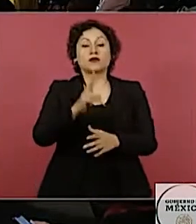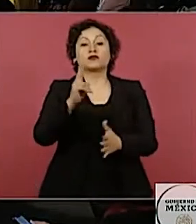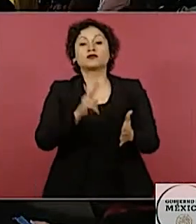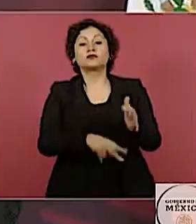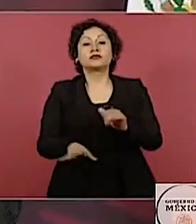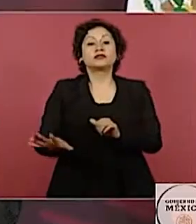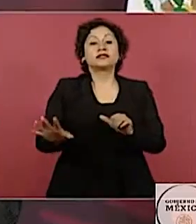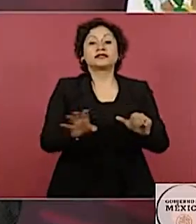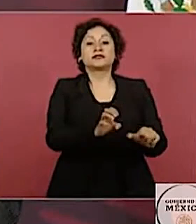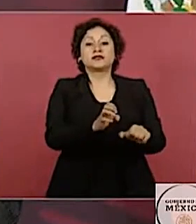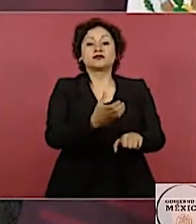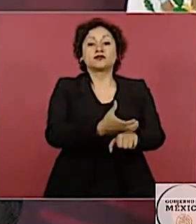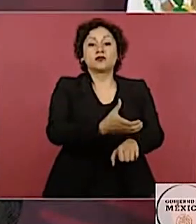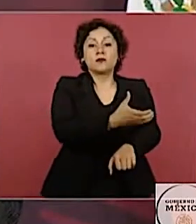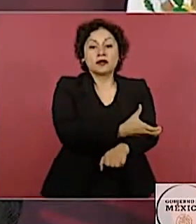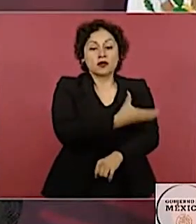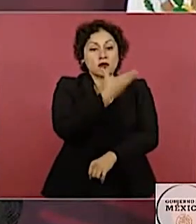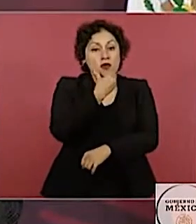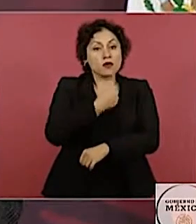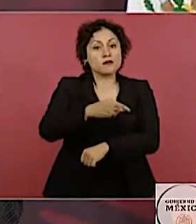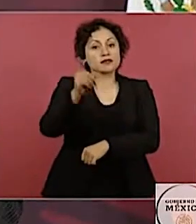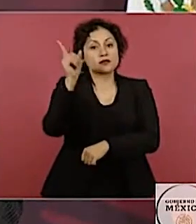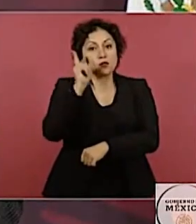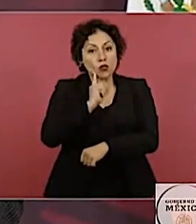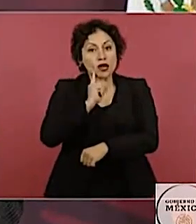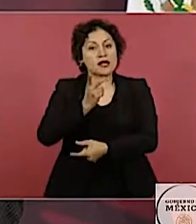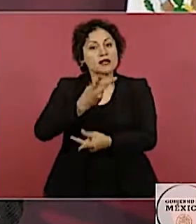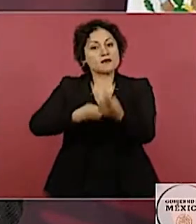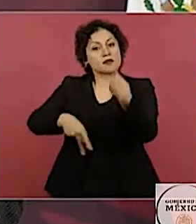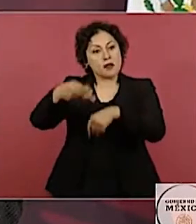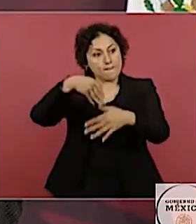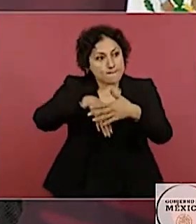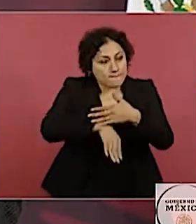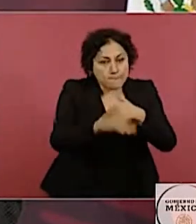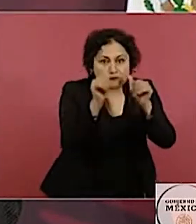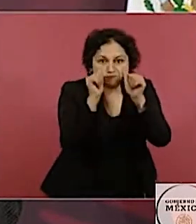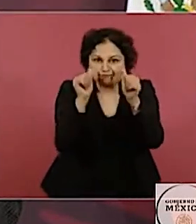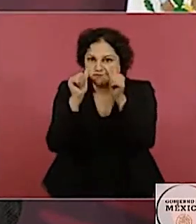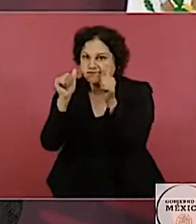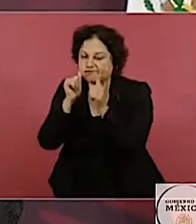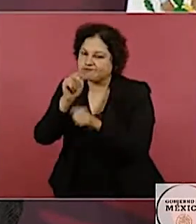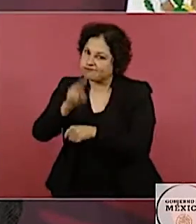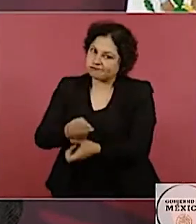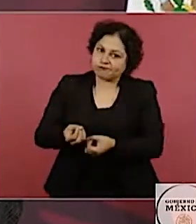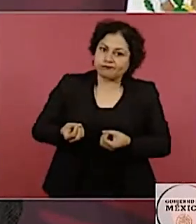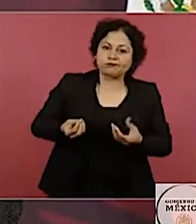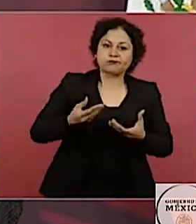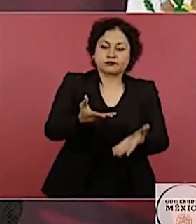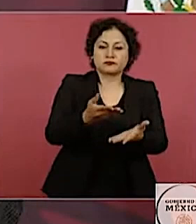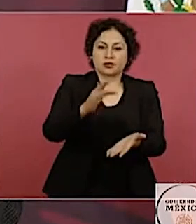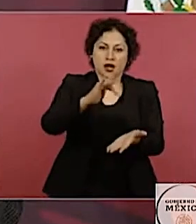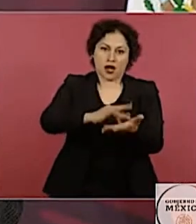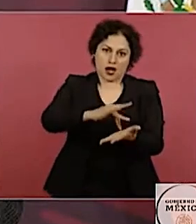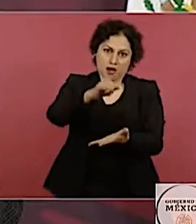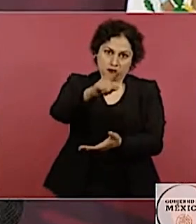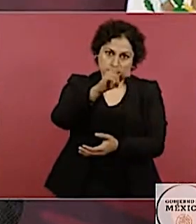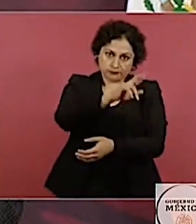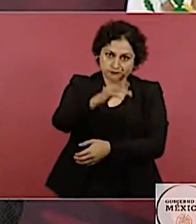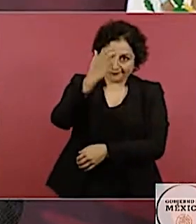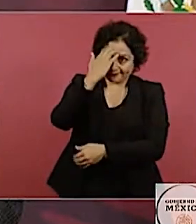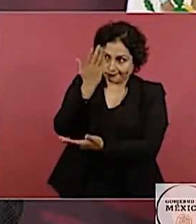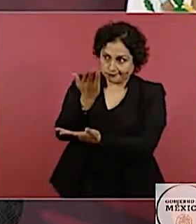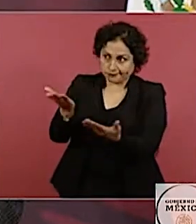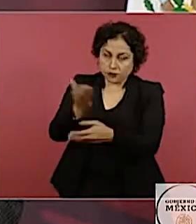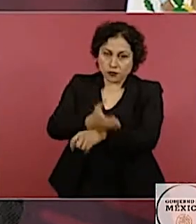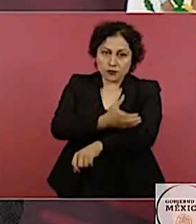compañeras están metidos de lleno desde el primer momento y entregados como usted lo comenta Gracias por reconocerlo y Estamos a sus órdenes